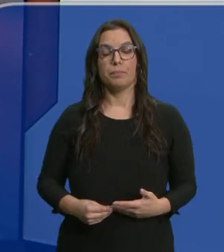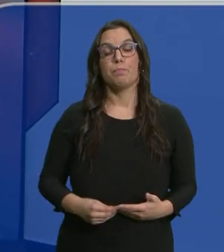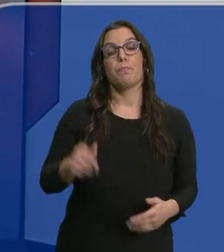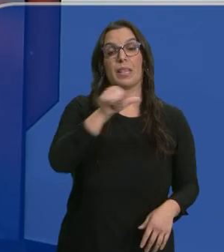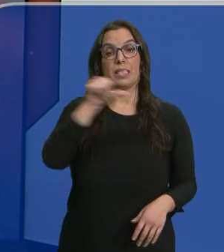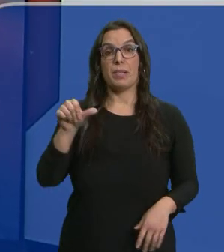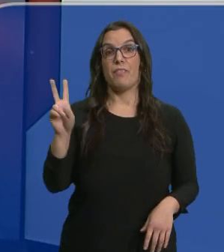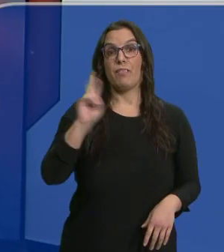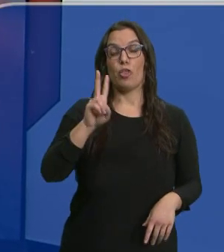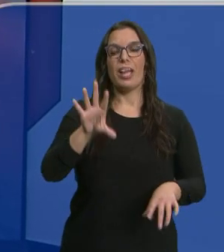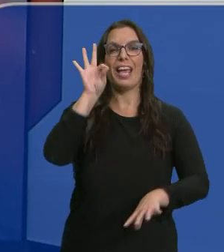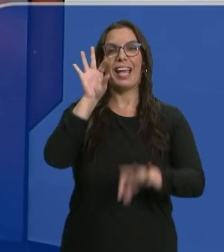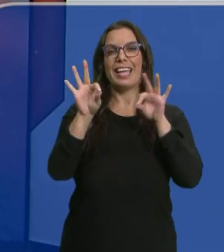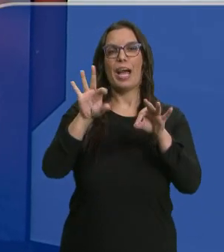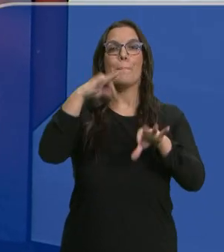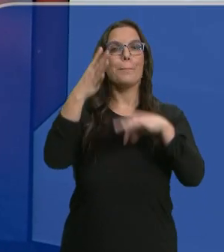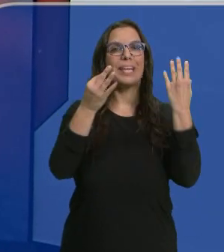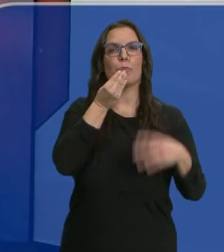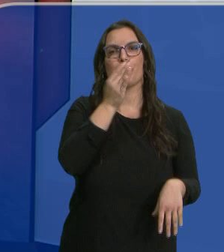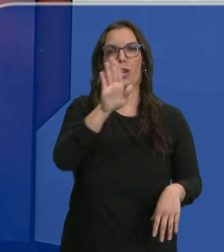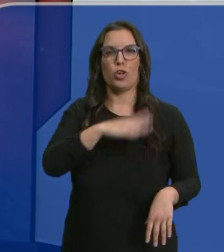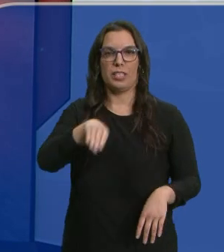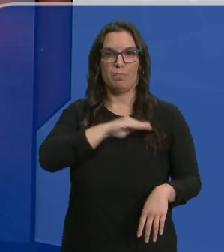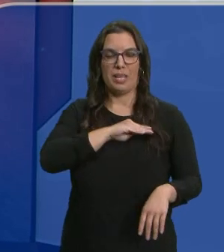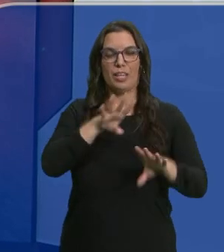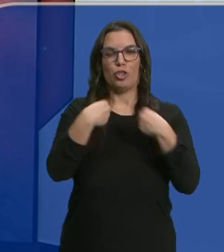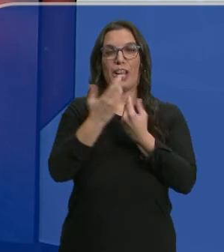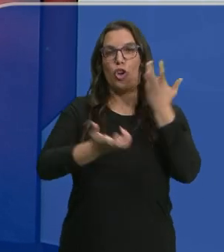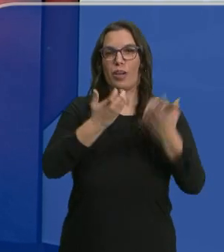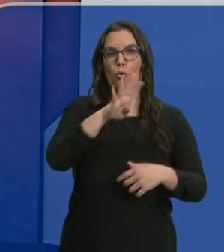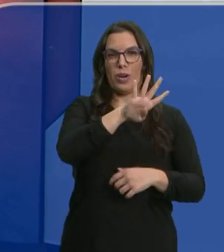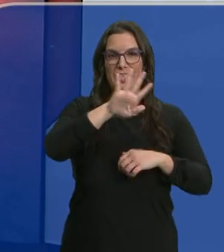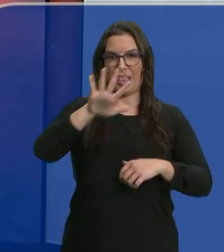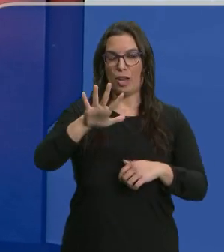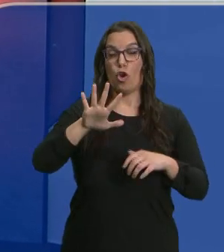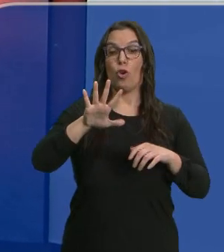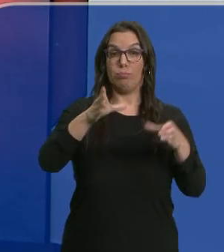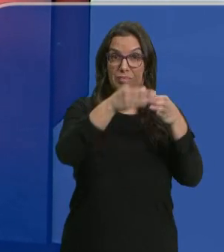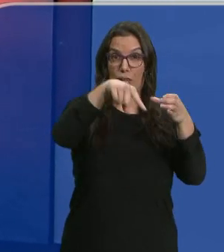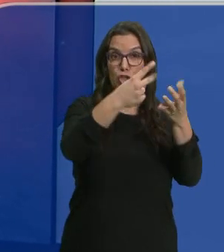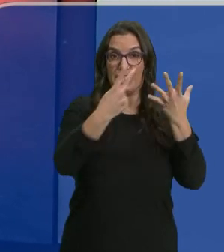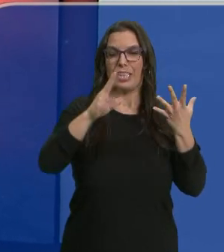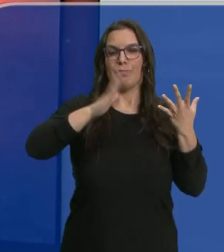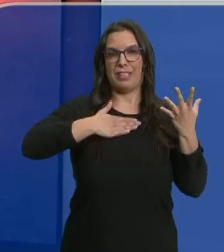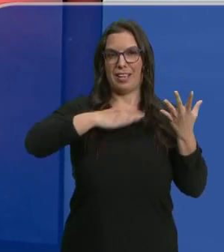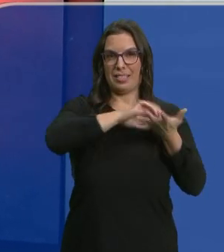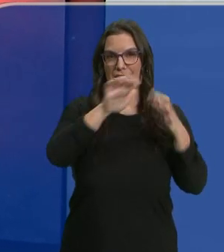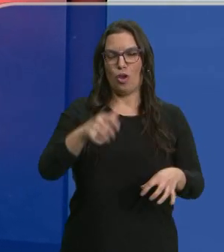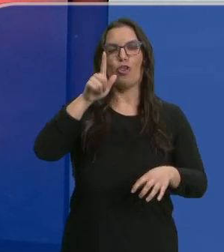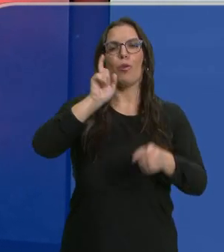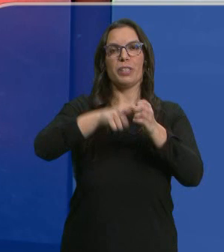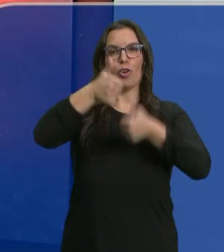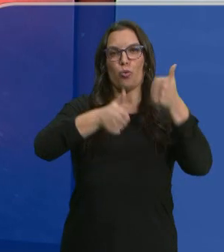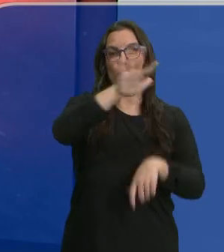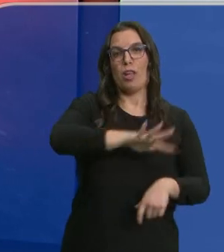Esta semana en Valladolid se elige el mejor pincho de España. 45 cocineros, 7 de ellos de Castilla y León, compiten en el concurso